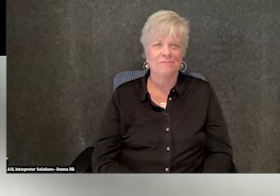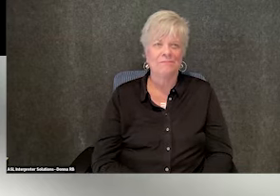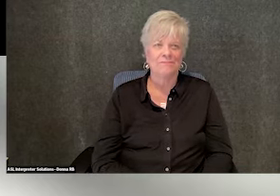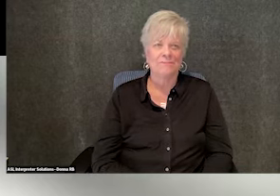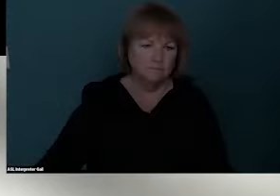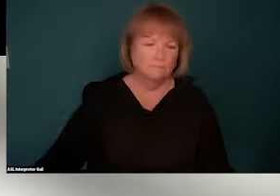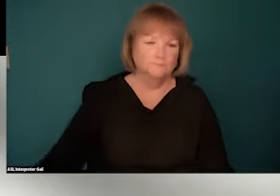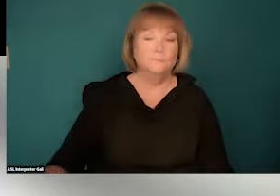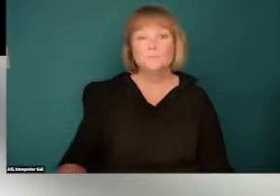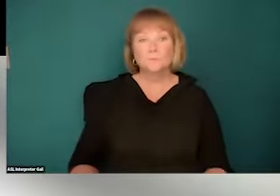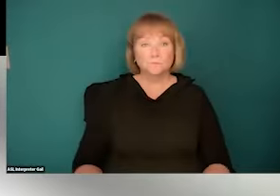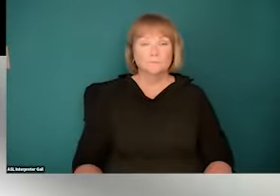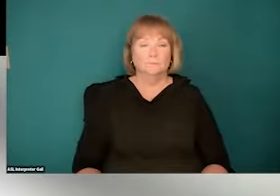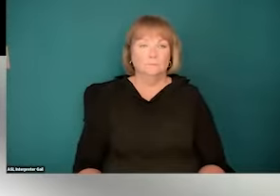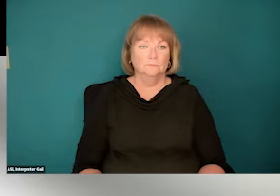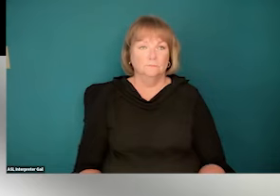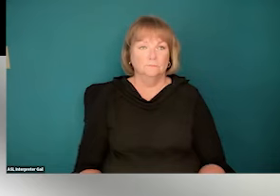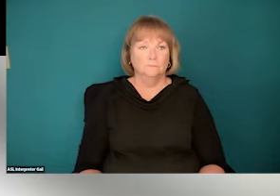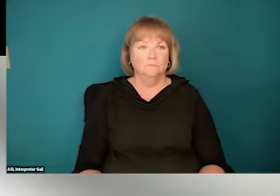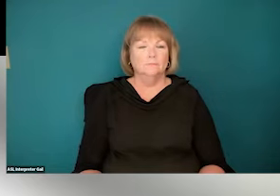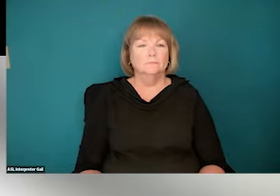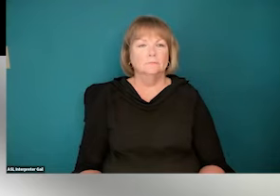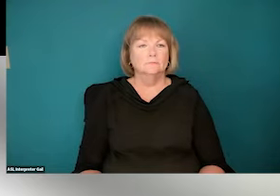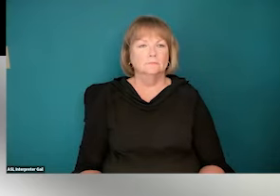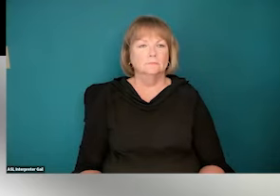información más adelante.